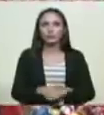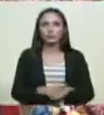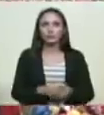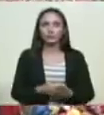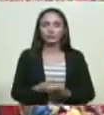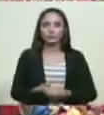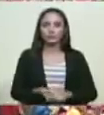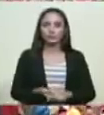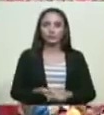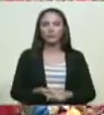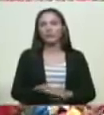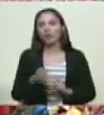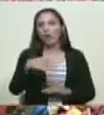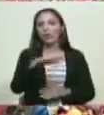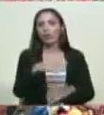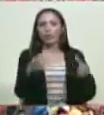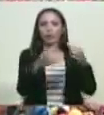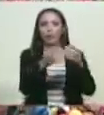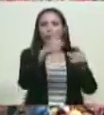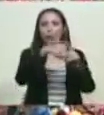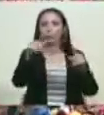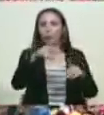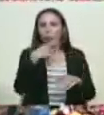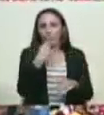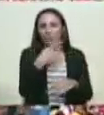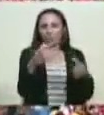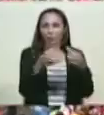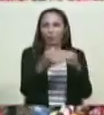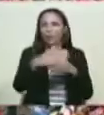¿Dónde está el Partido Comunista de Venezuela?